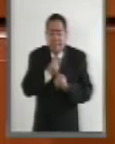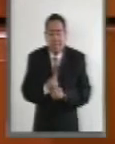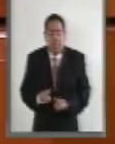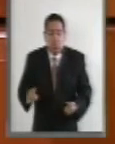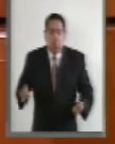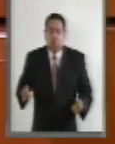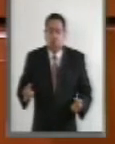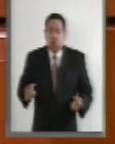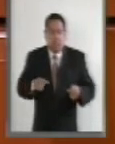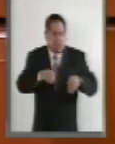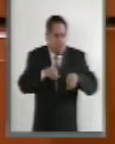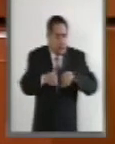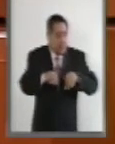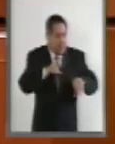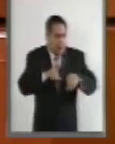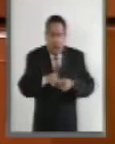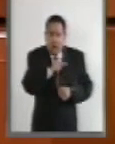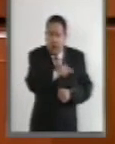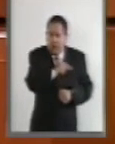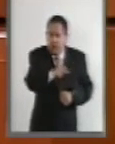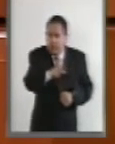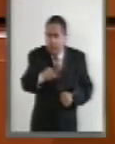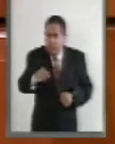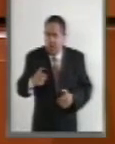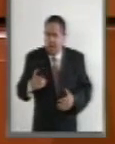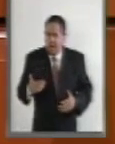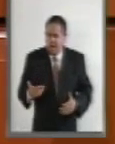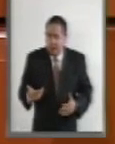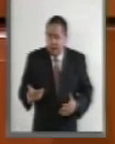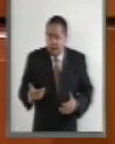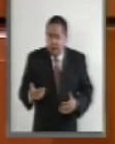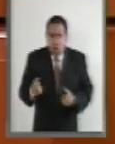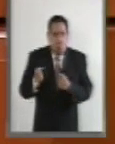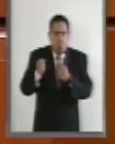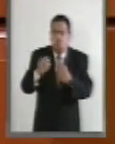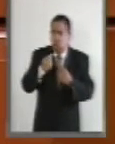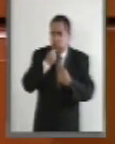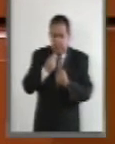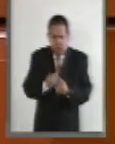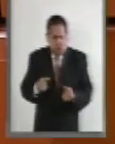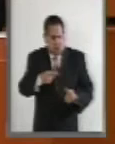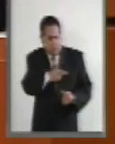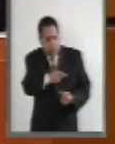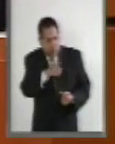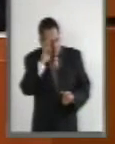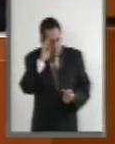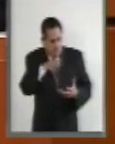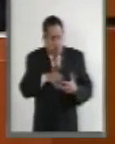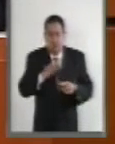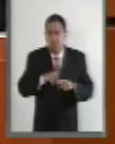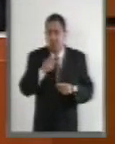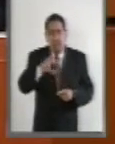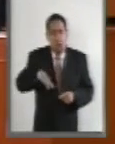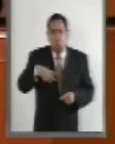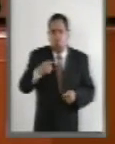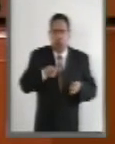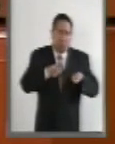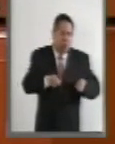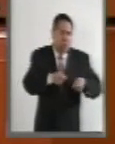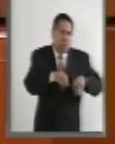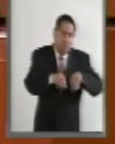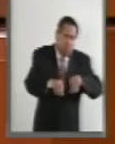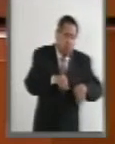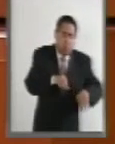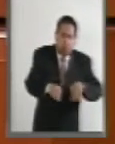niños trabajando, y que un gran número de ellos son explotados y están en